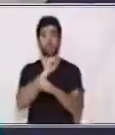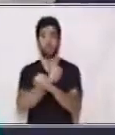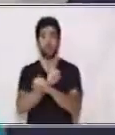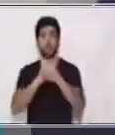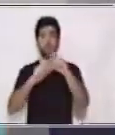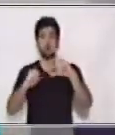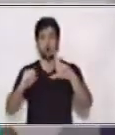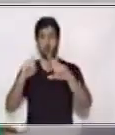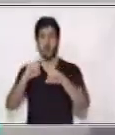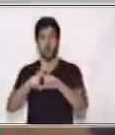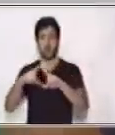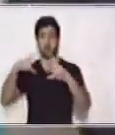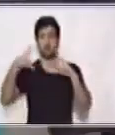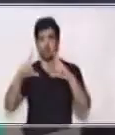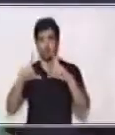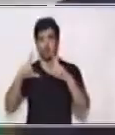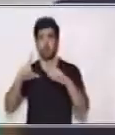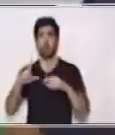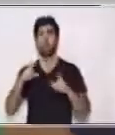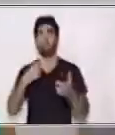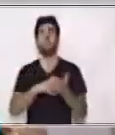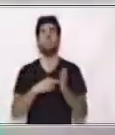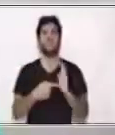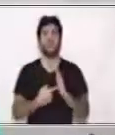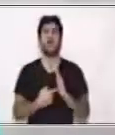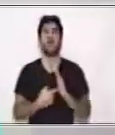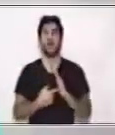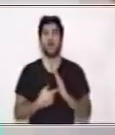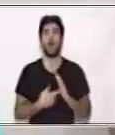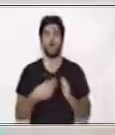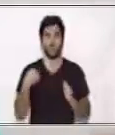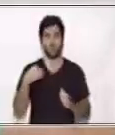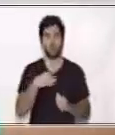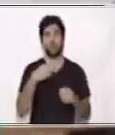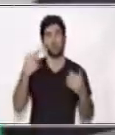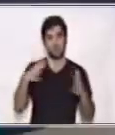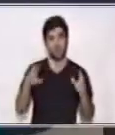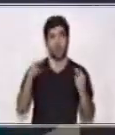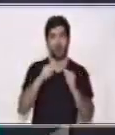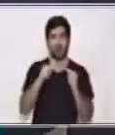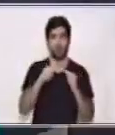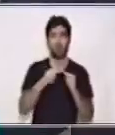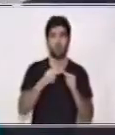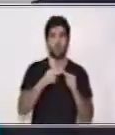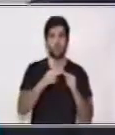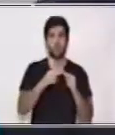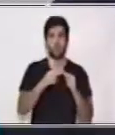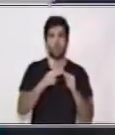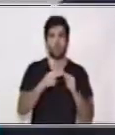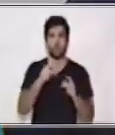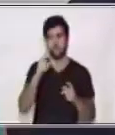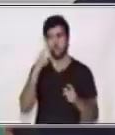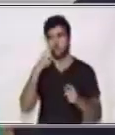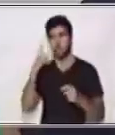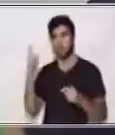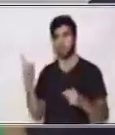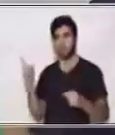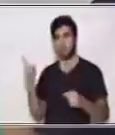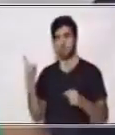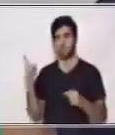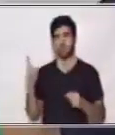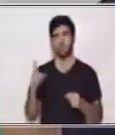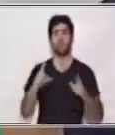más el segundo término al cuadrado. ¿Qué hicimos? Utilizamos la regla que ya conocíamos. El cuadrado del primer término más el doble del primero por el